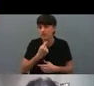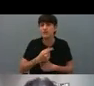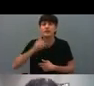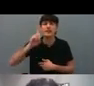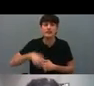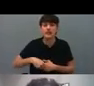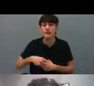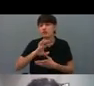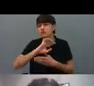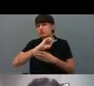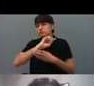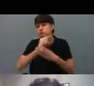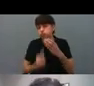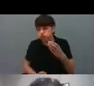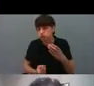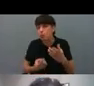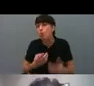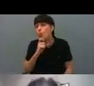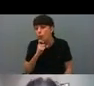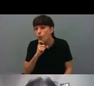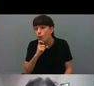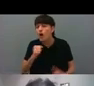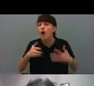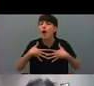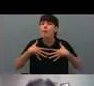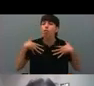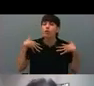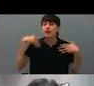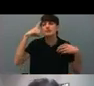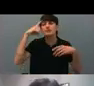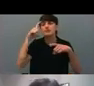agotamiento a veces emocional y psíquico.